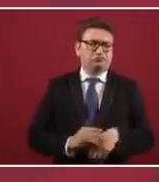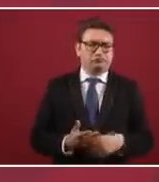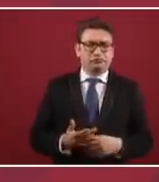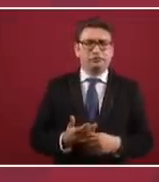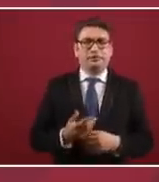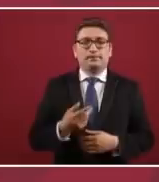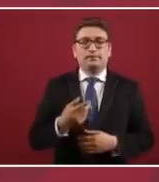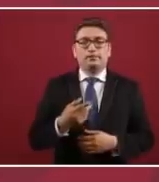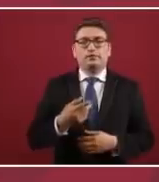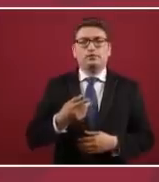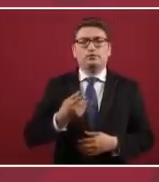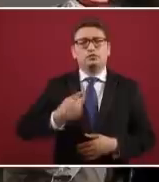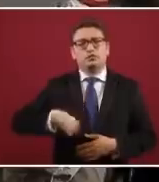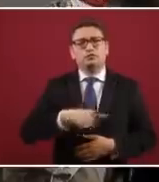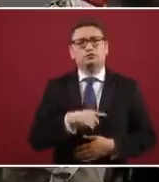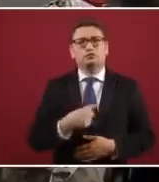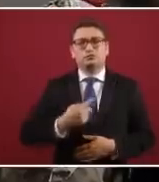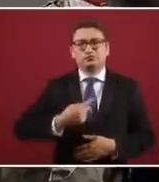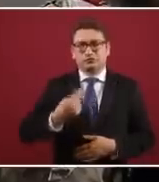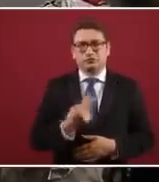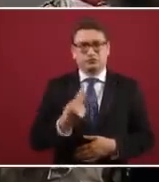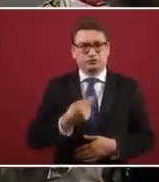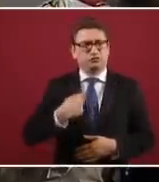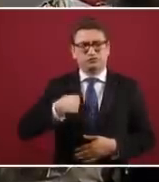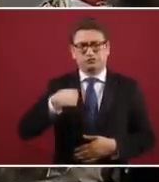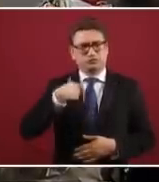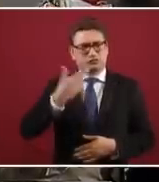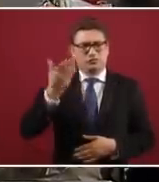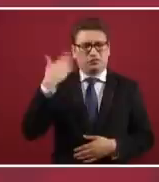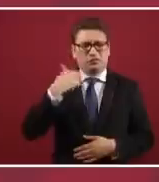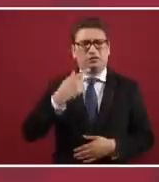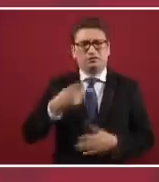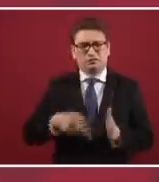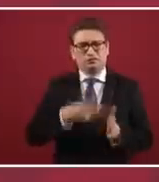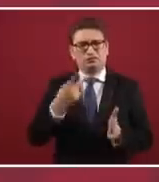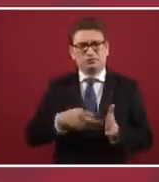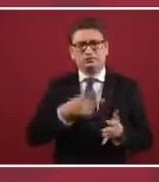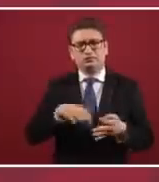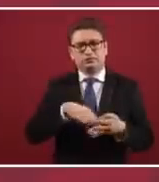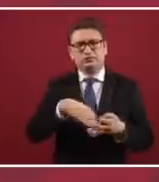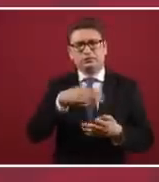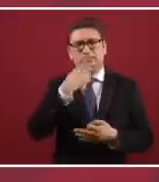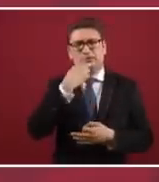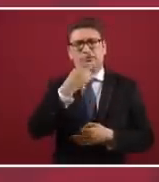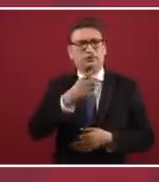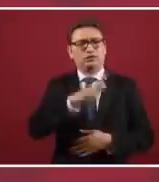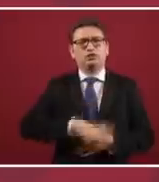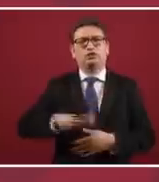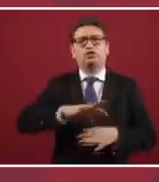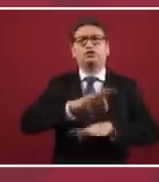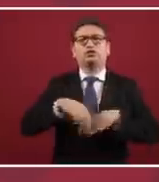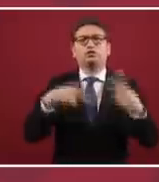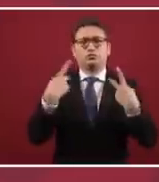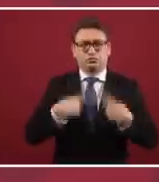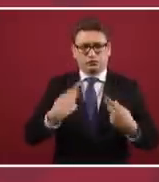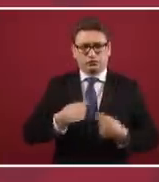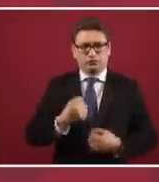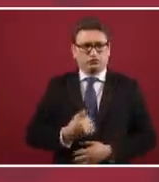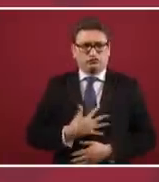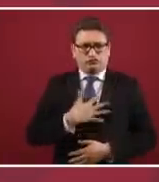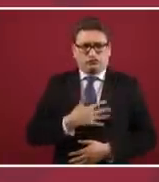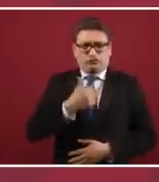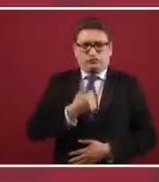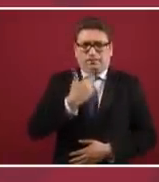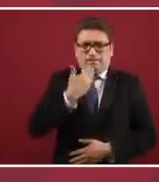Necesitamos, siempre lo he dicho, el bienestar material, pero también el bienestar del